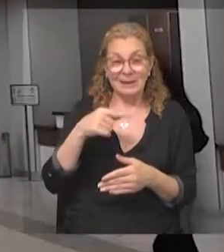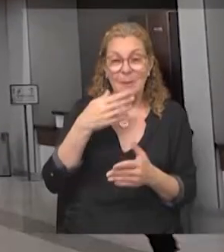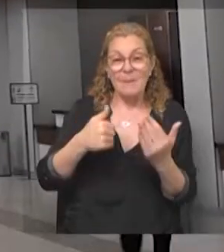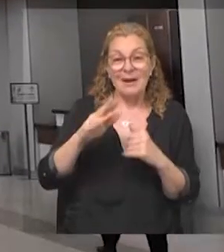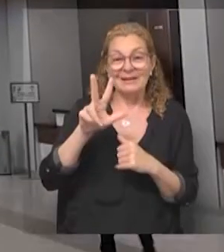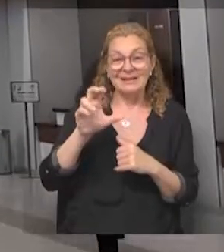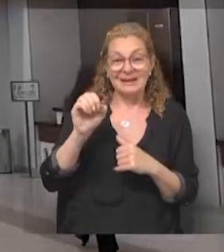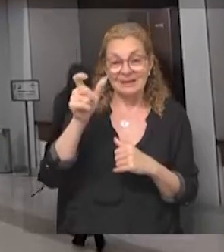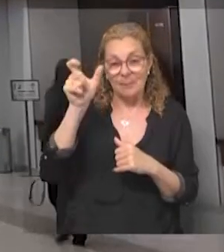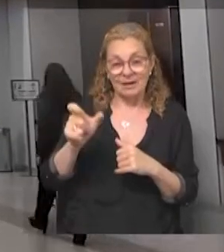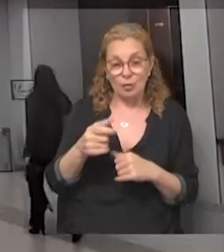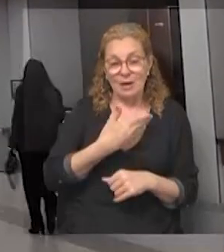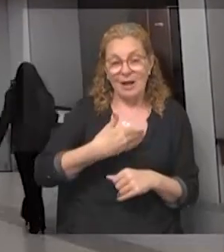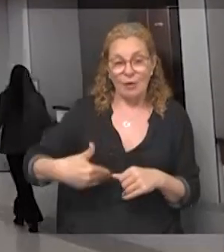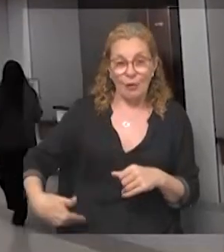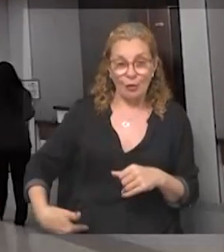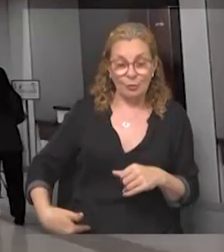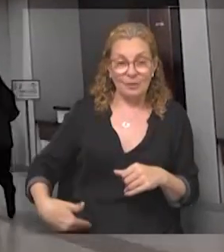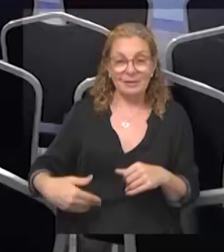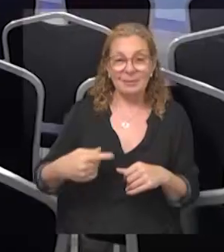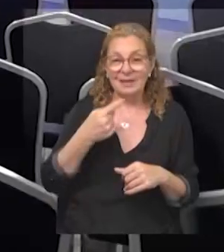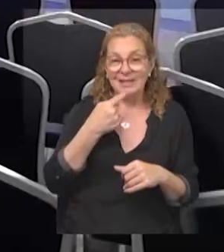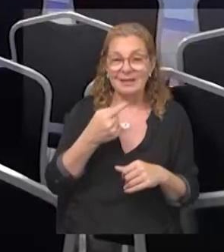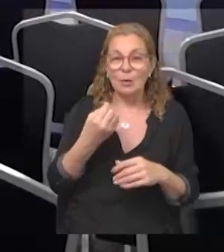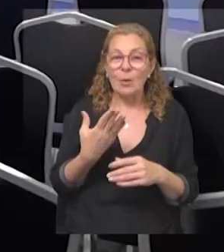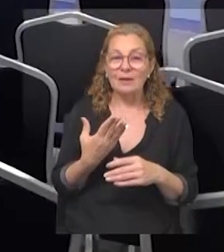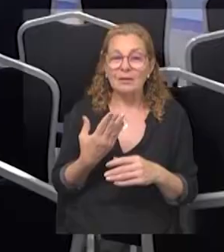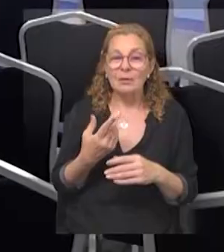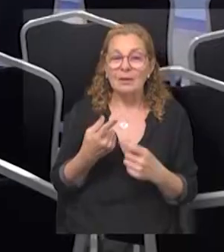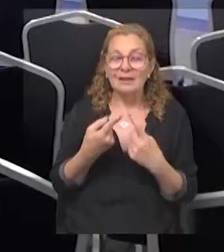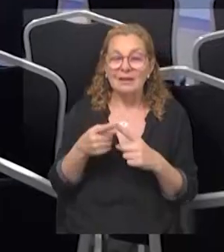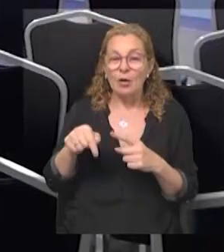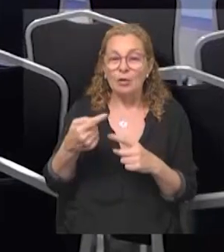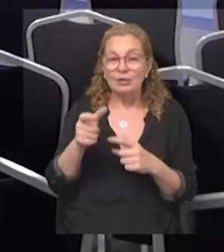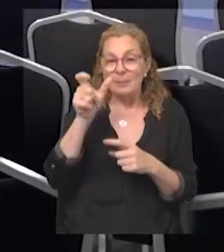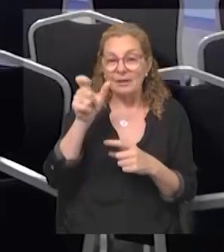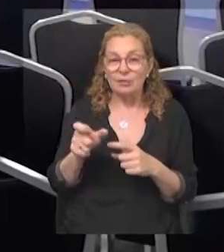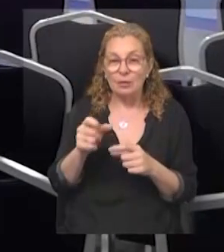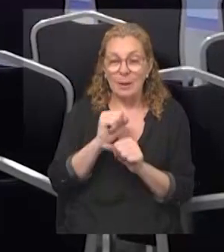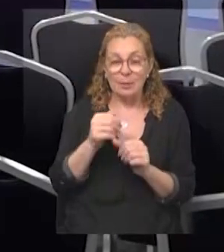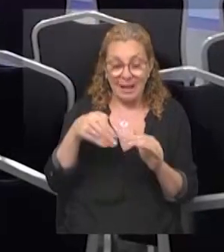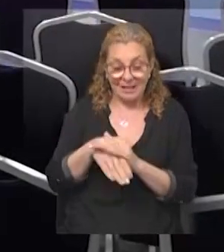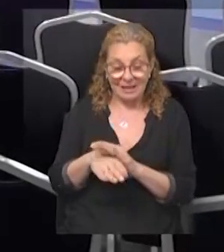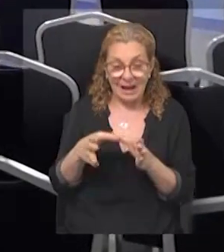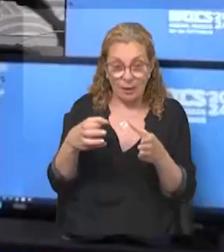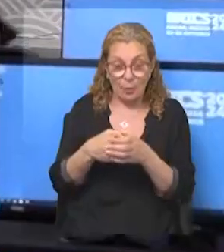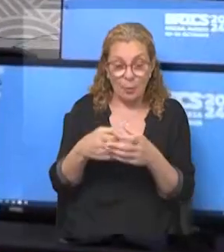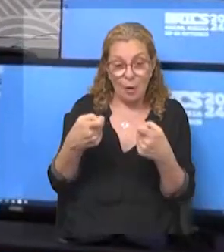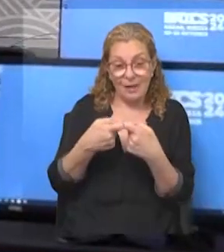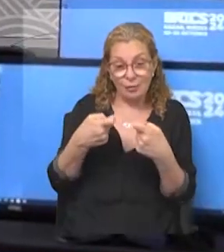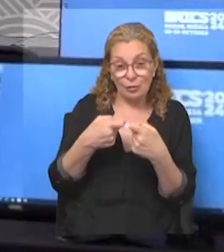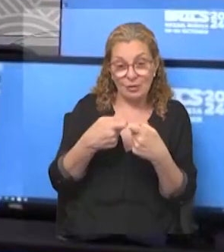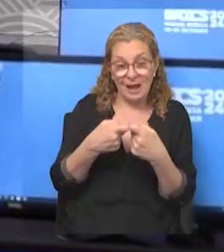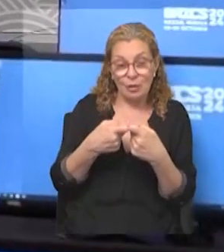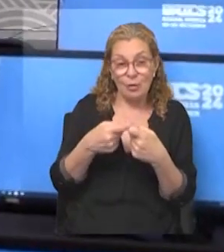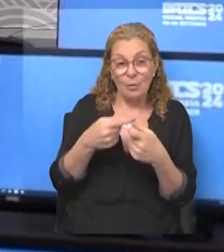30 jefes de estado y de gobierno y se deberán definir Cuáles serán Los criterios para que otras naciones puedan formar parte como asociados en un